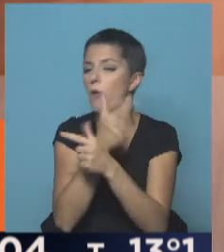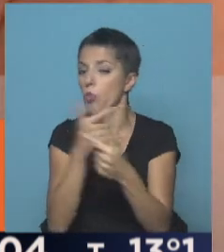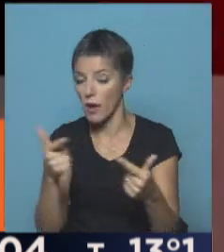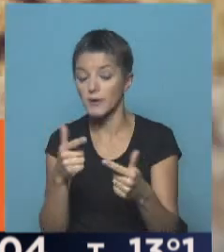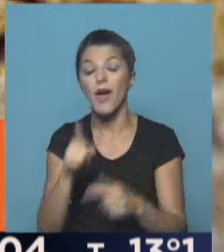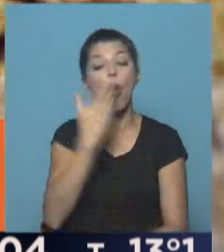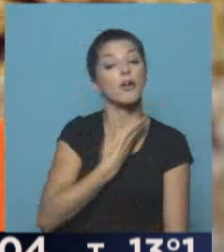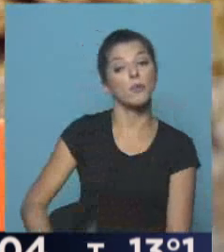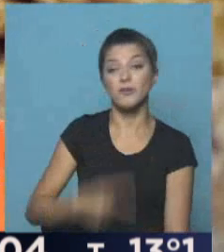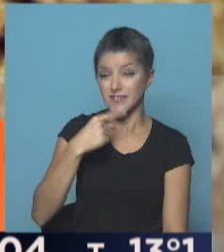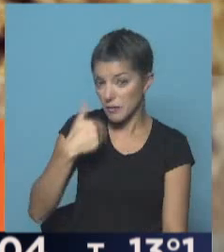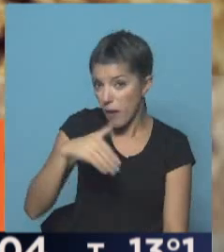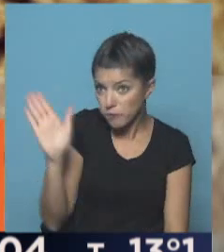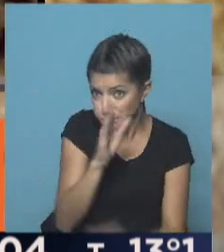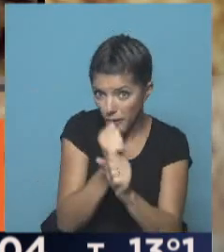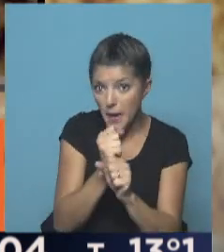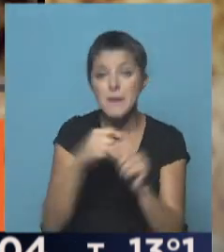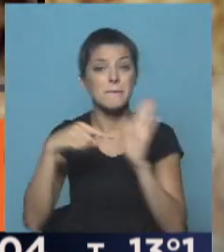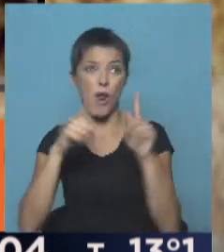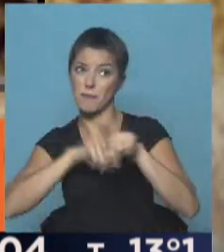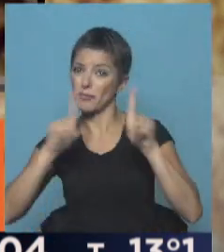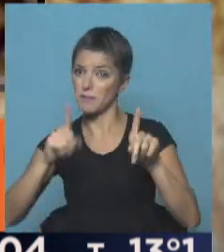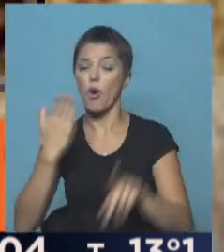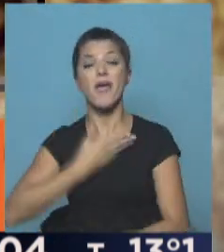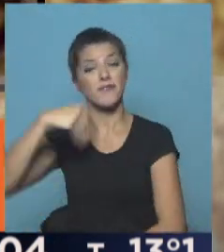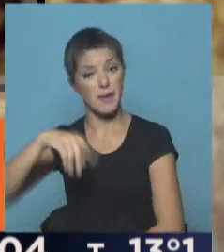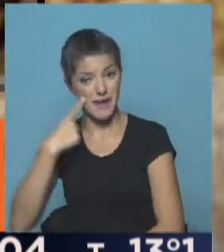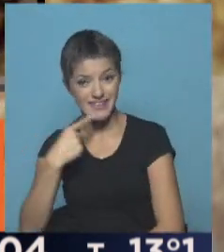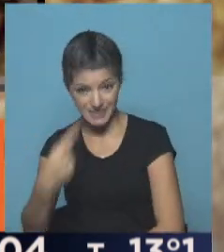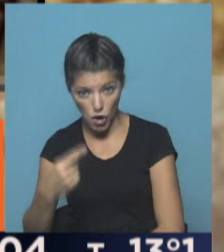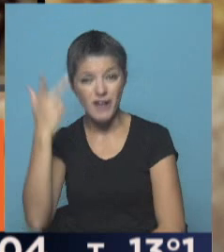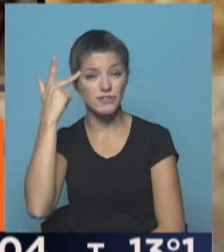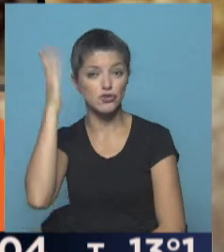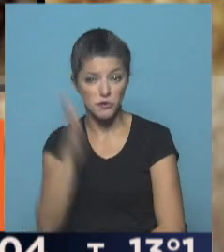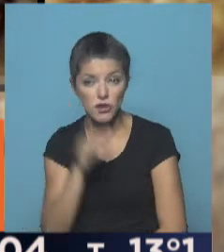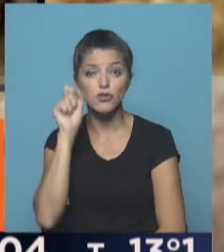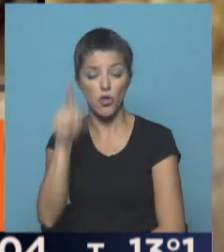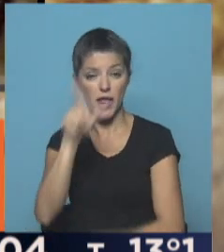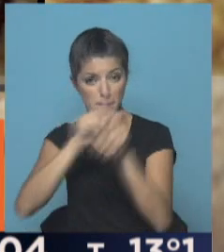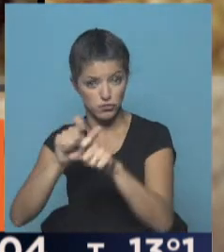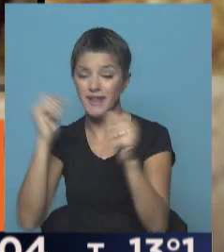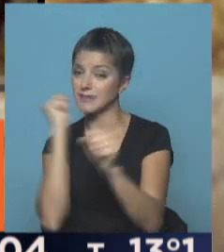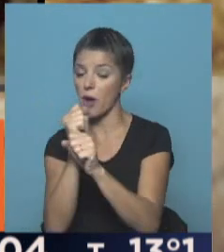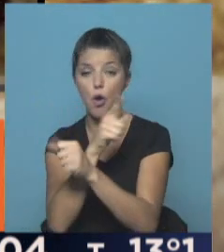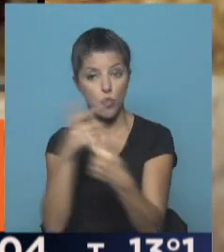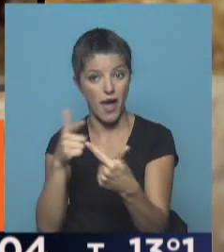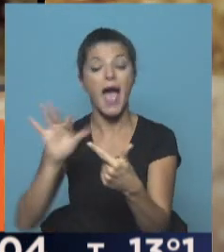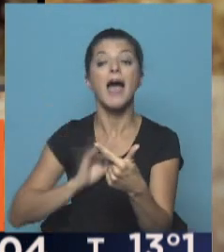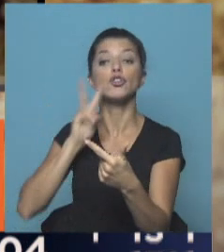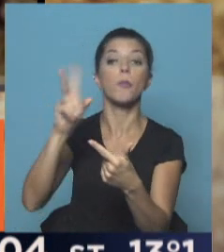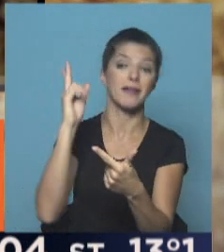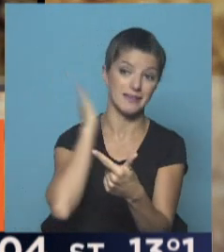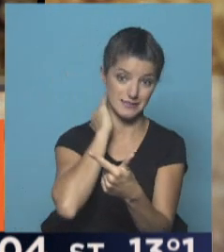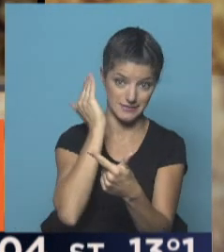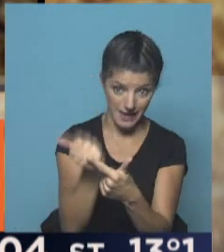del pleno empleo, el Fondo Monetario calculó en 18% el desempleo de 2016 y pronostica una cifra